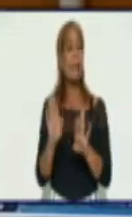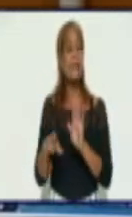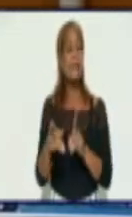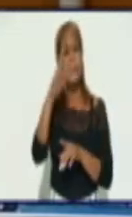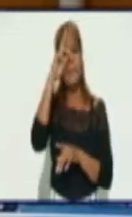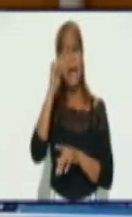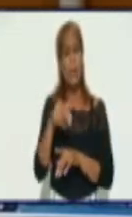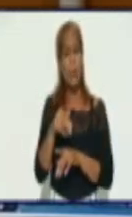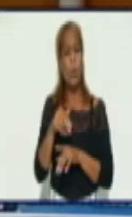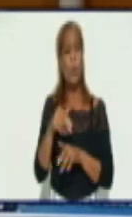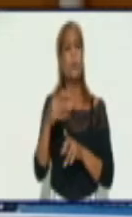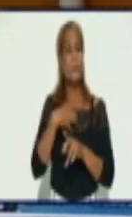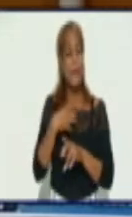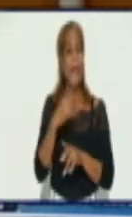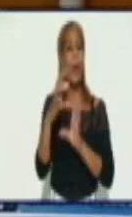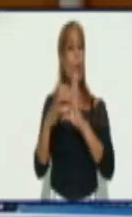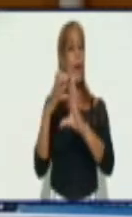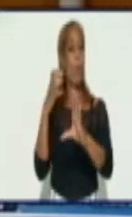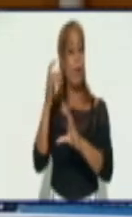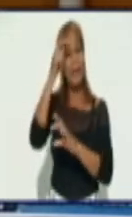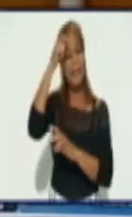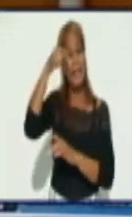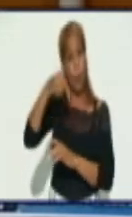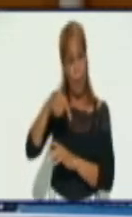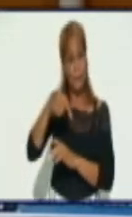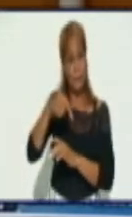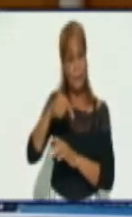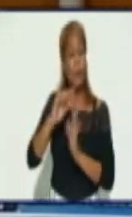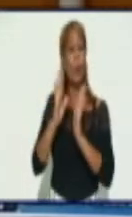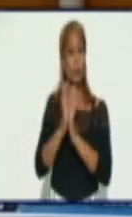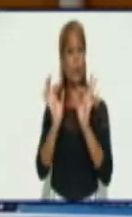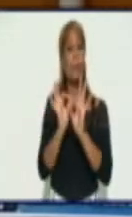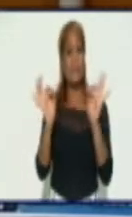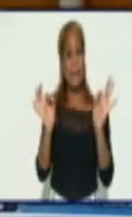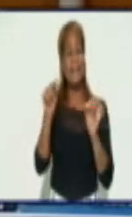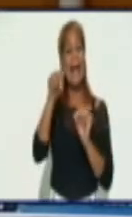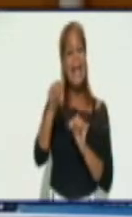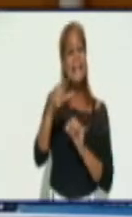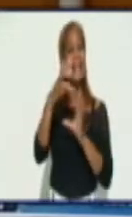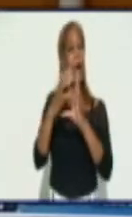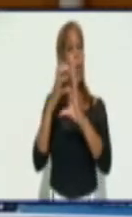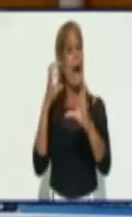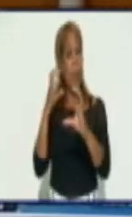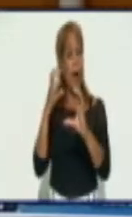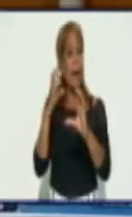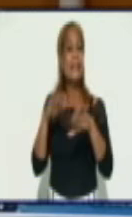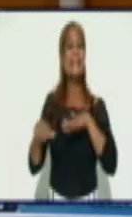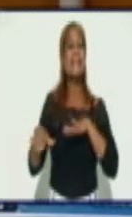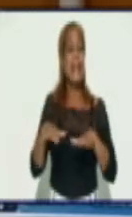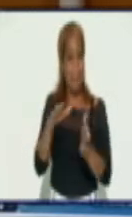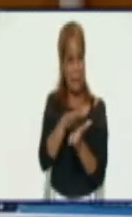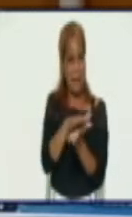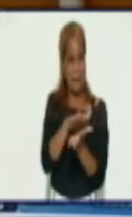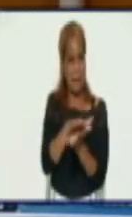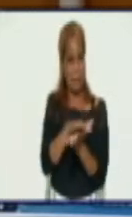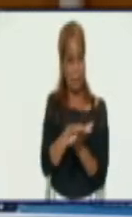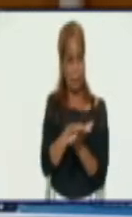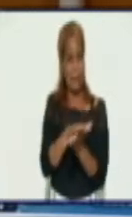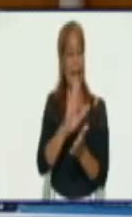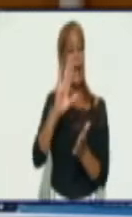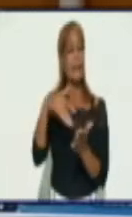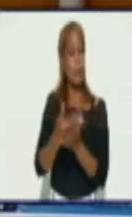con especialistas técnicos profesionales salud esa se mantiene 9 otra con de